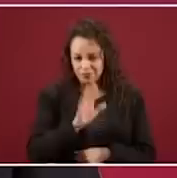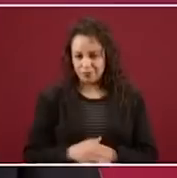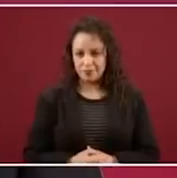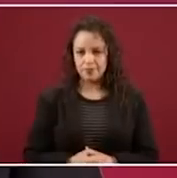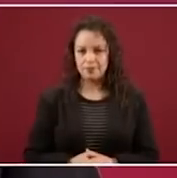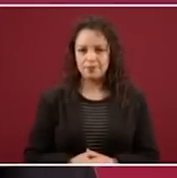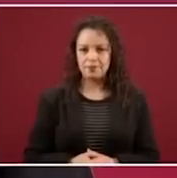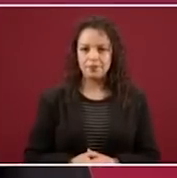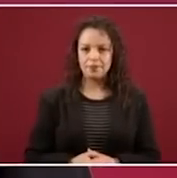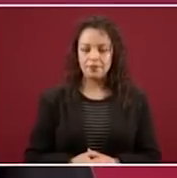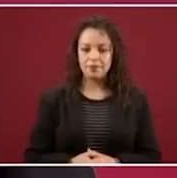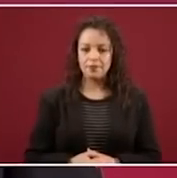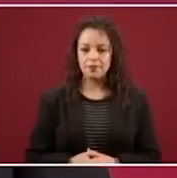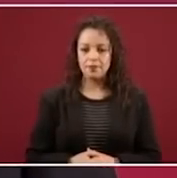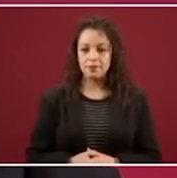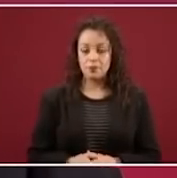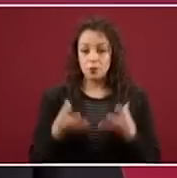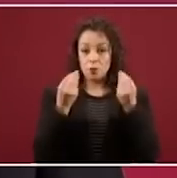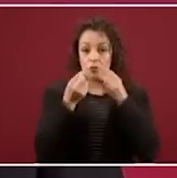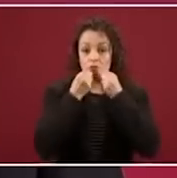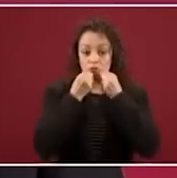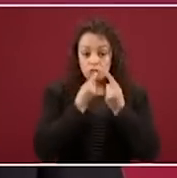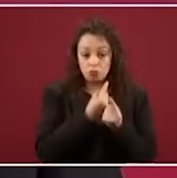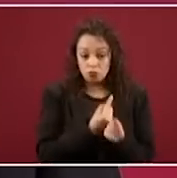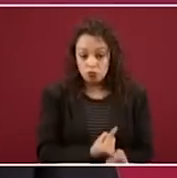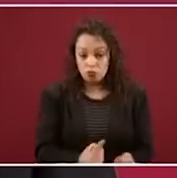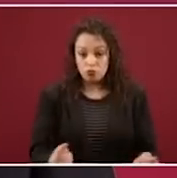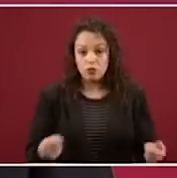donde se mantenía a miles de niños